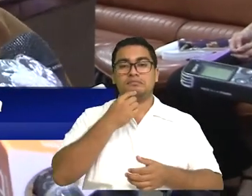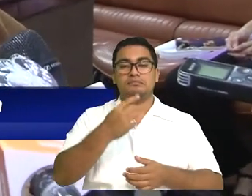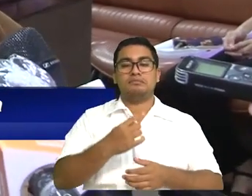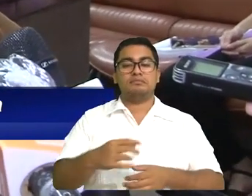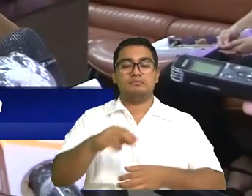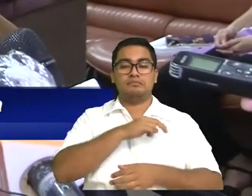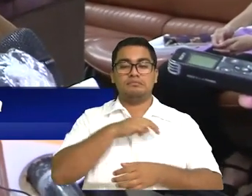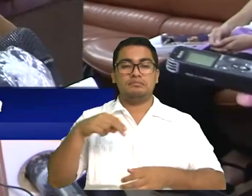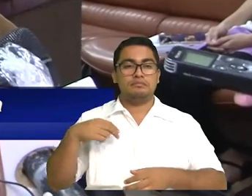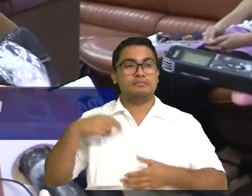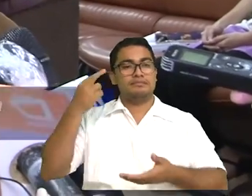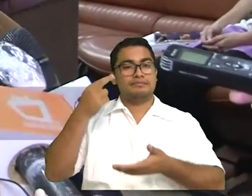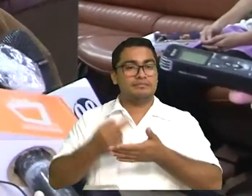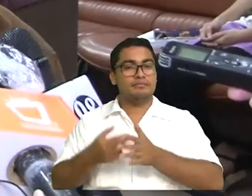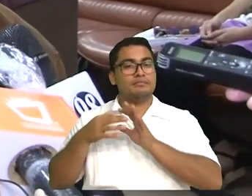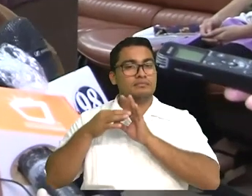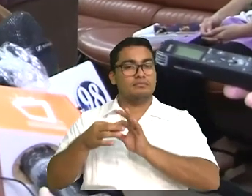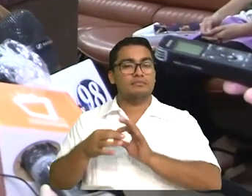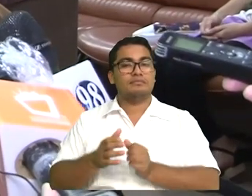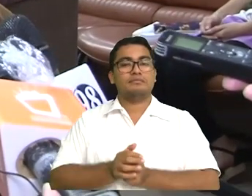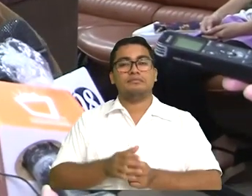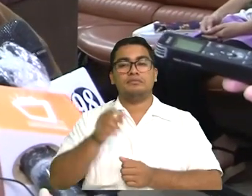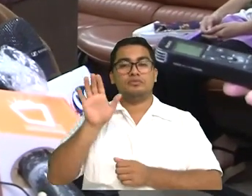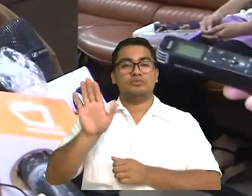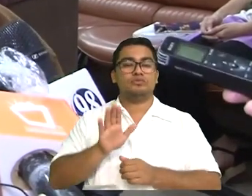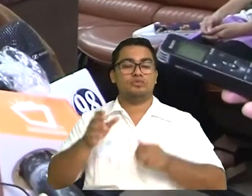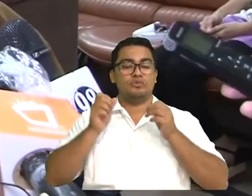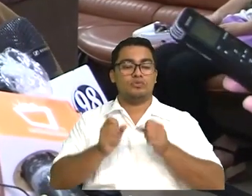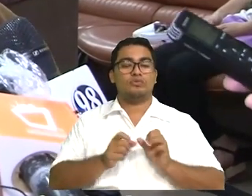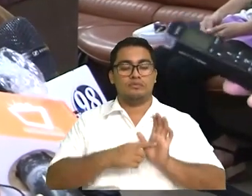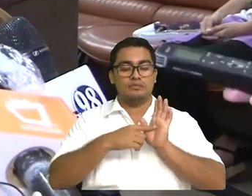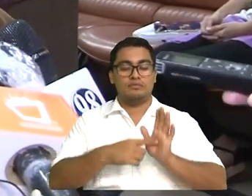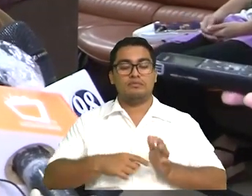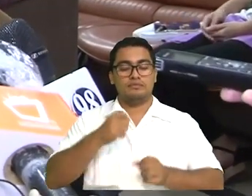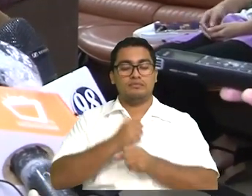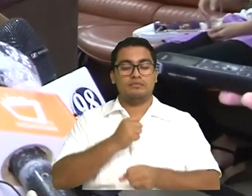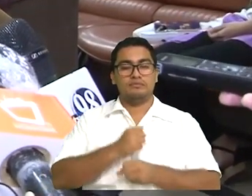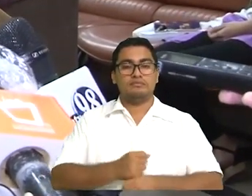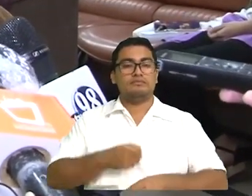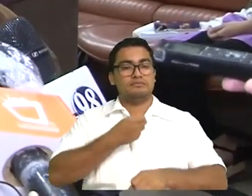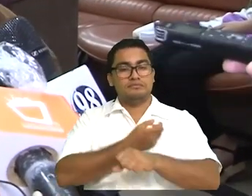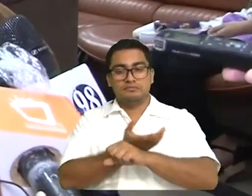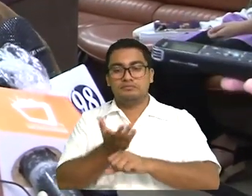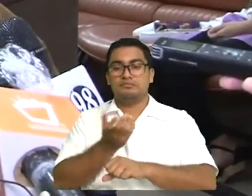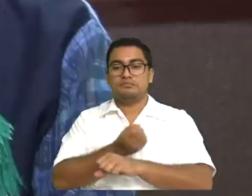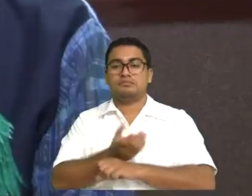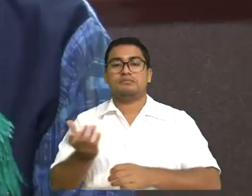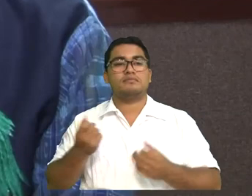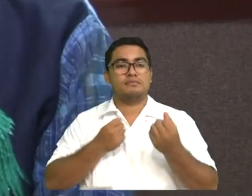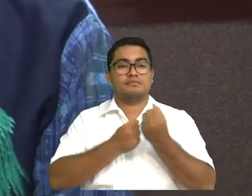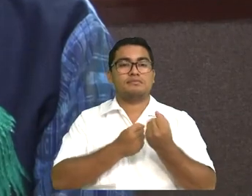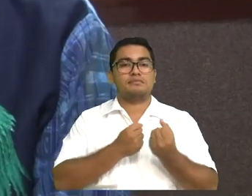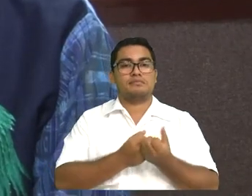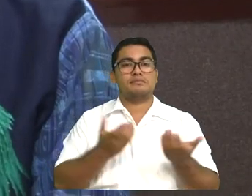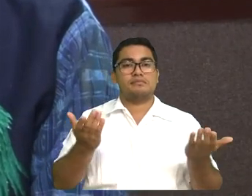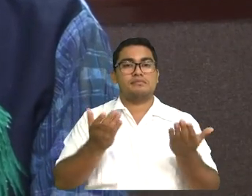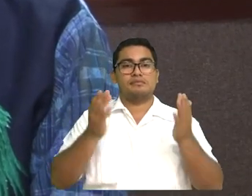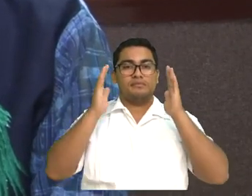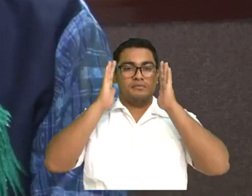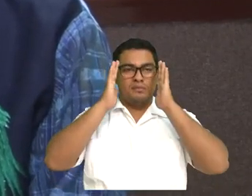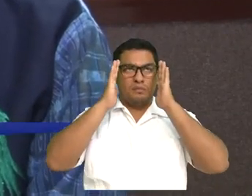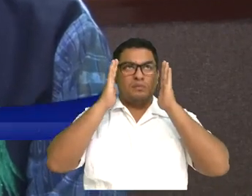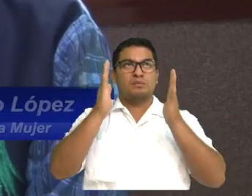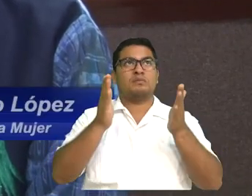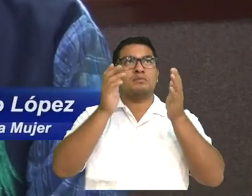va a estar ahí presente. ¿Por qué? Por su ejemplo, por su trabajo, por sus consejos, por su apoyo. Desde su